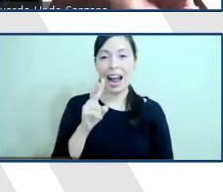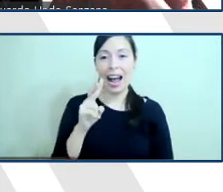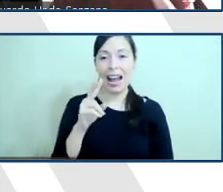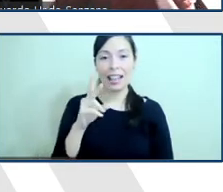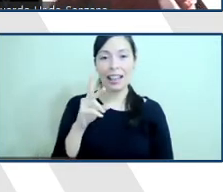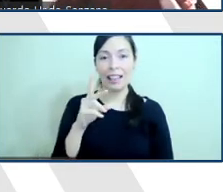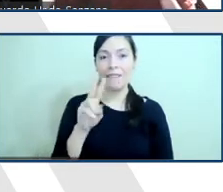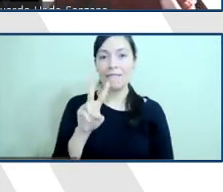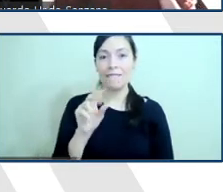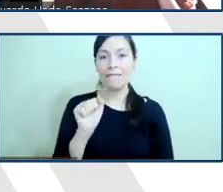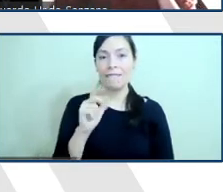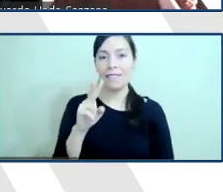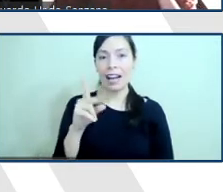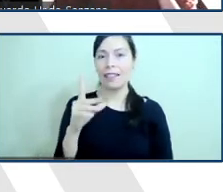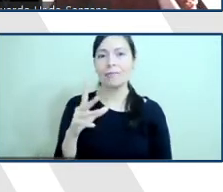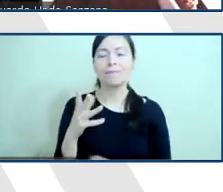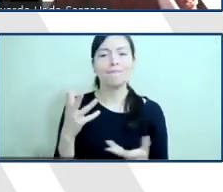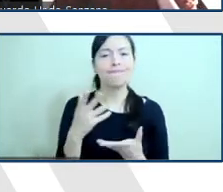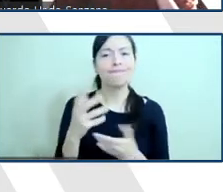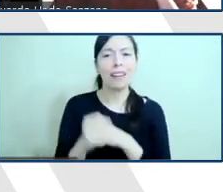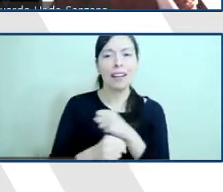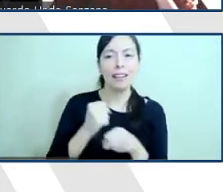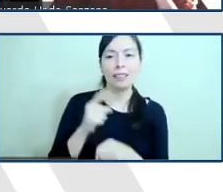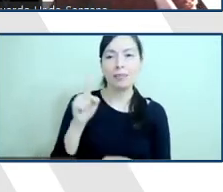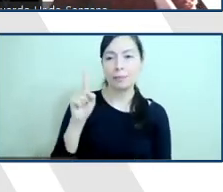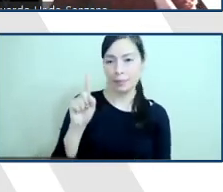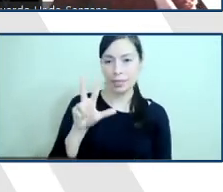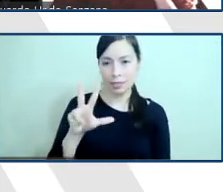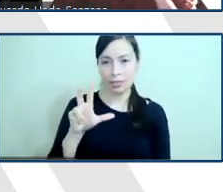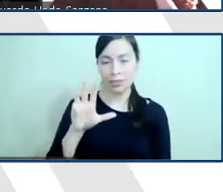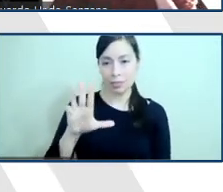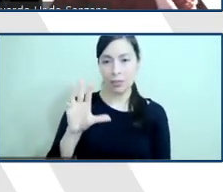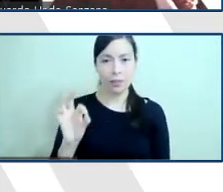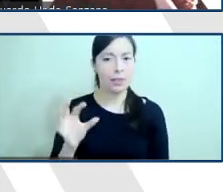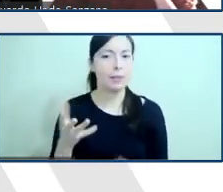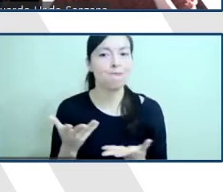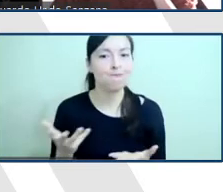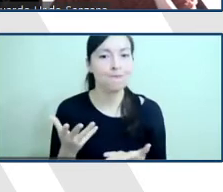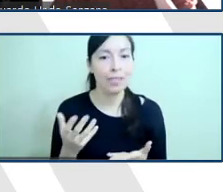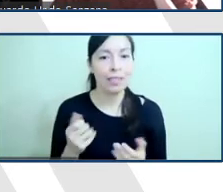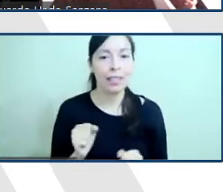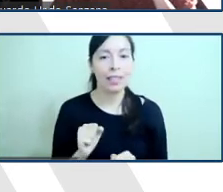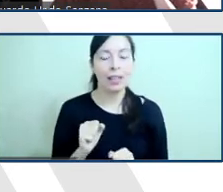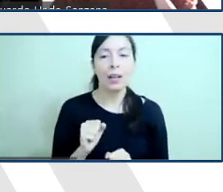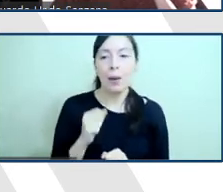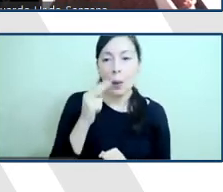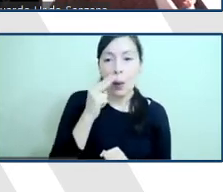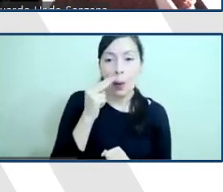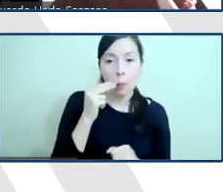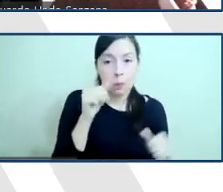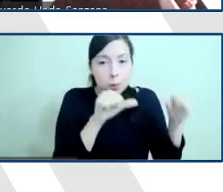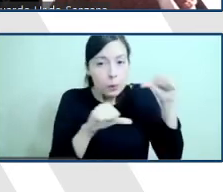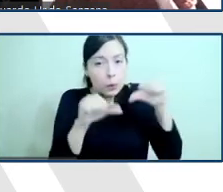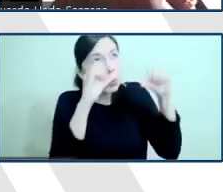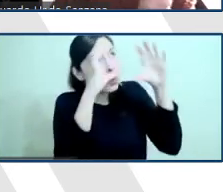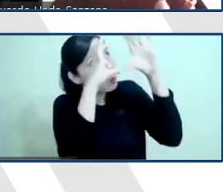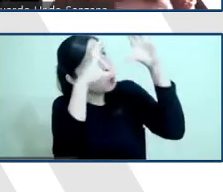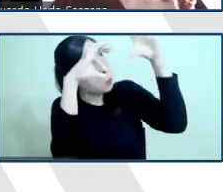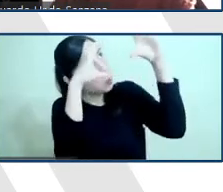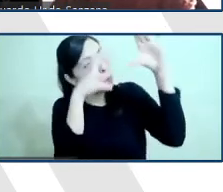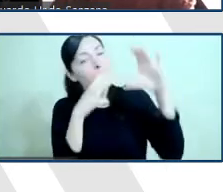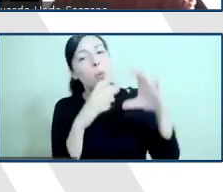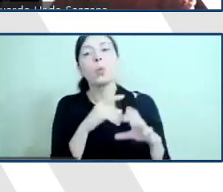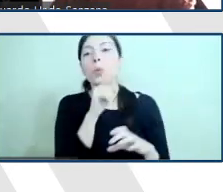es esto? Aquí vamos a hablar de la misión que tuvo un astrónomo que se llamó Solon Bailey, que trabajaba para